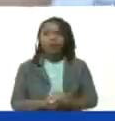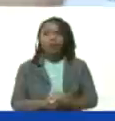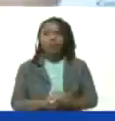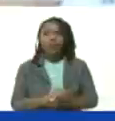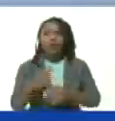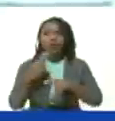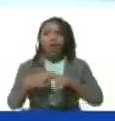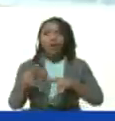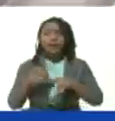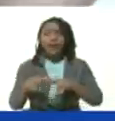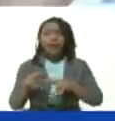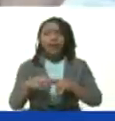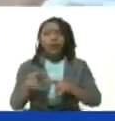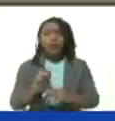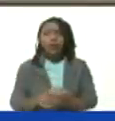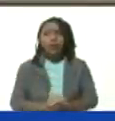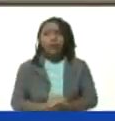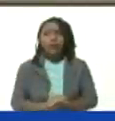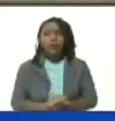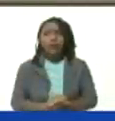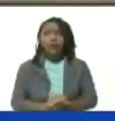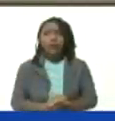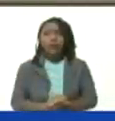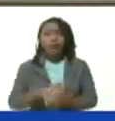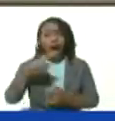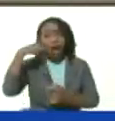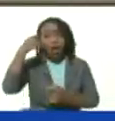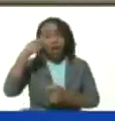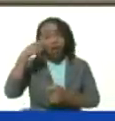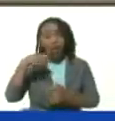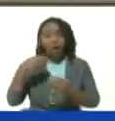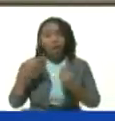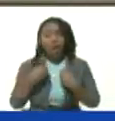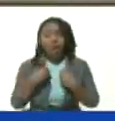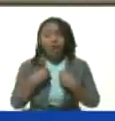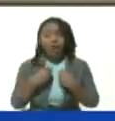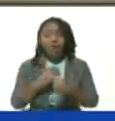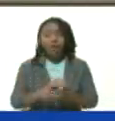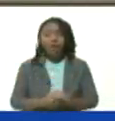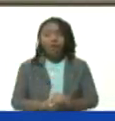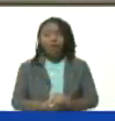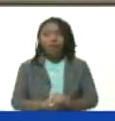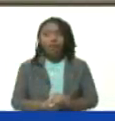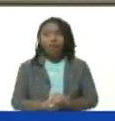Los niños aparecen en los videos.